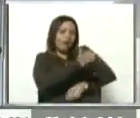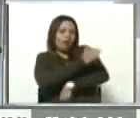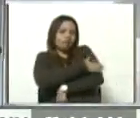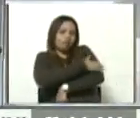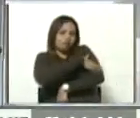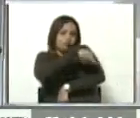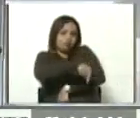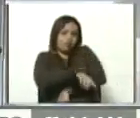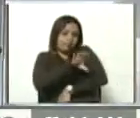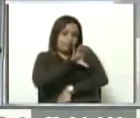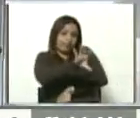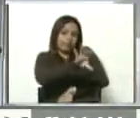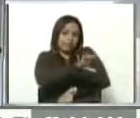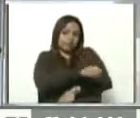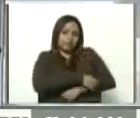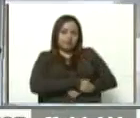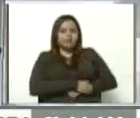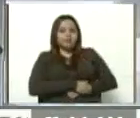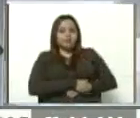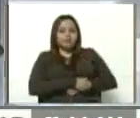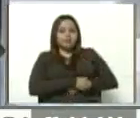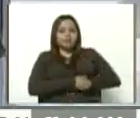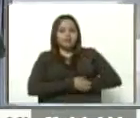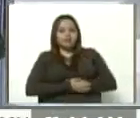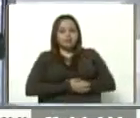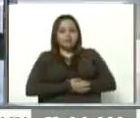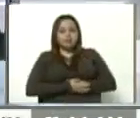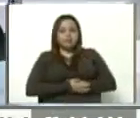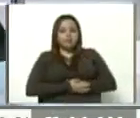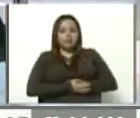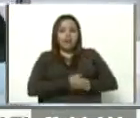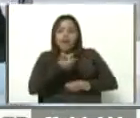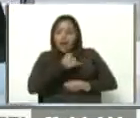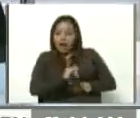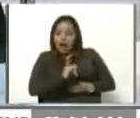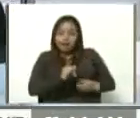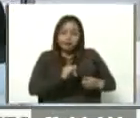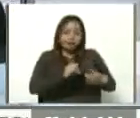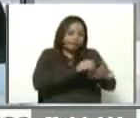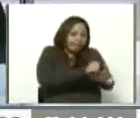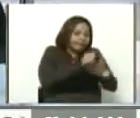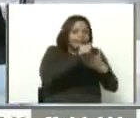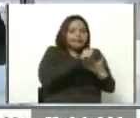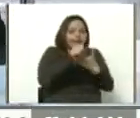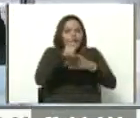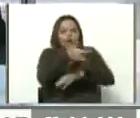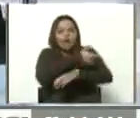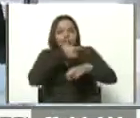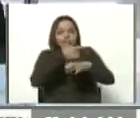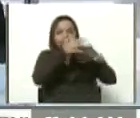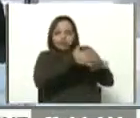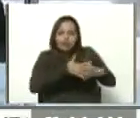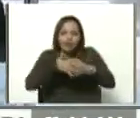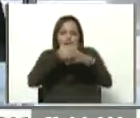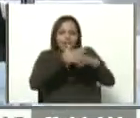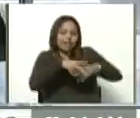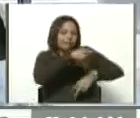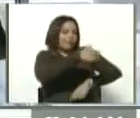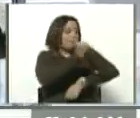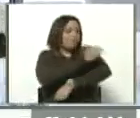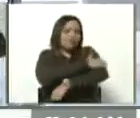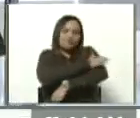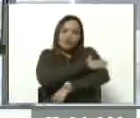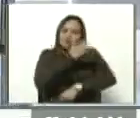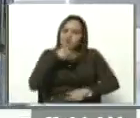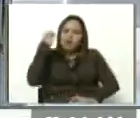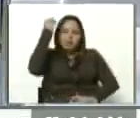país ha estado dirigida directamente por el gobierno de los Estados Unidos. Es una oposición que no